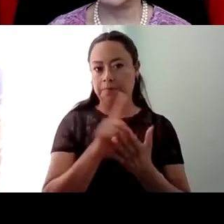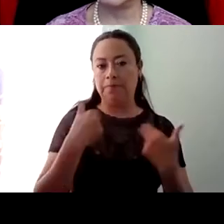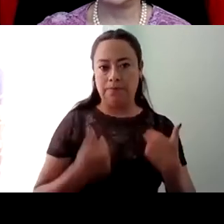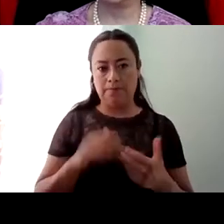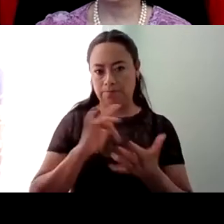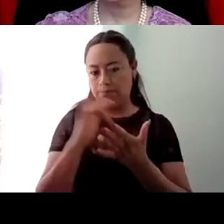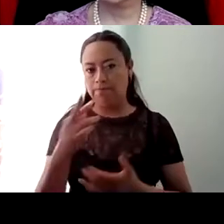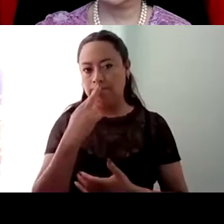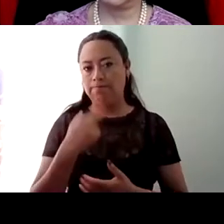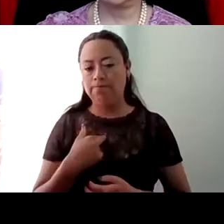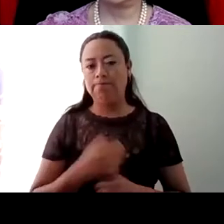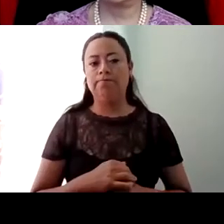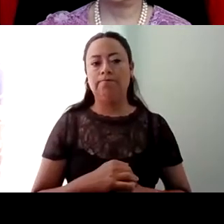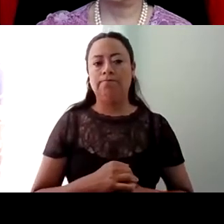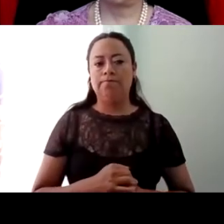sus respuestas,